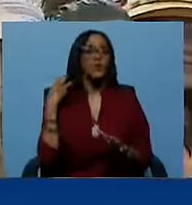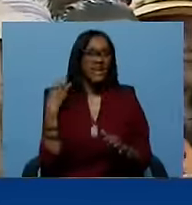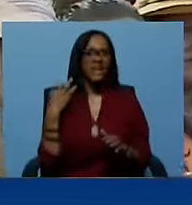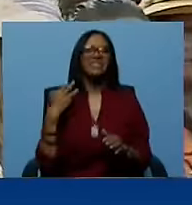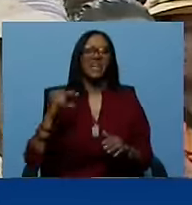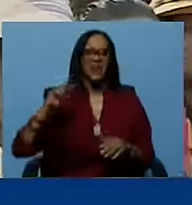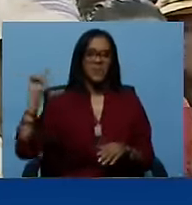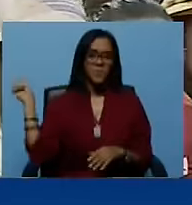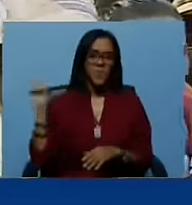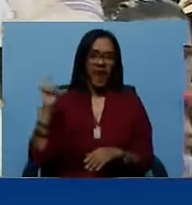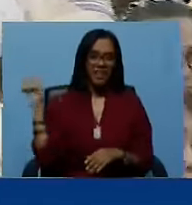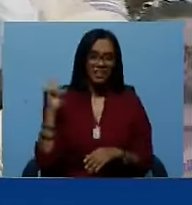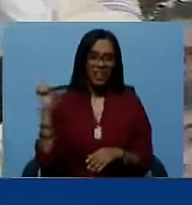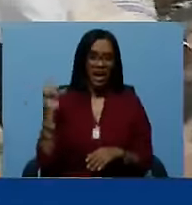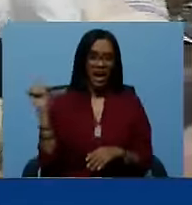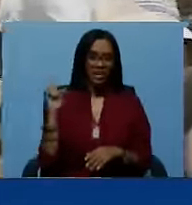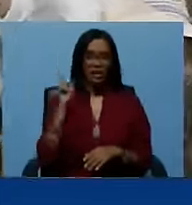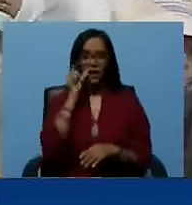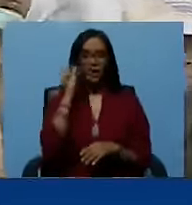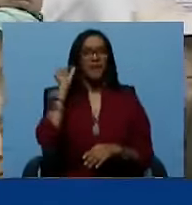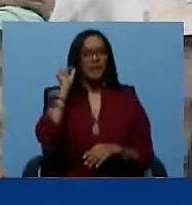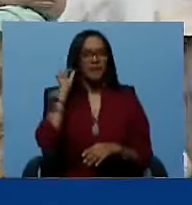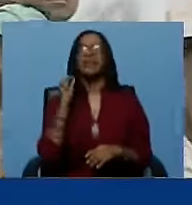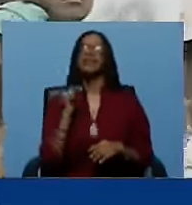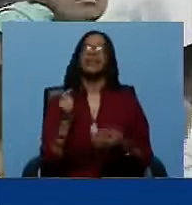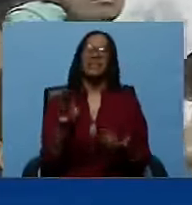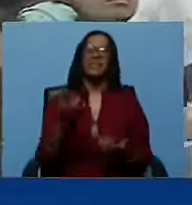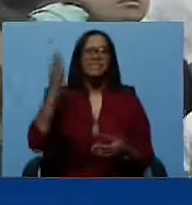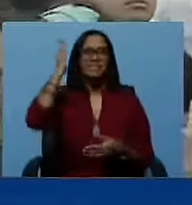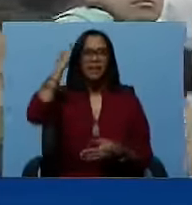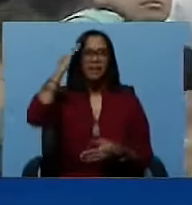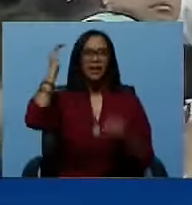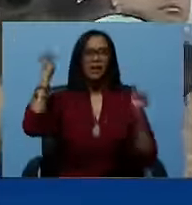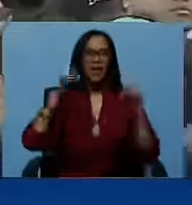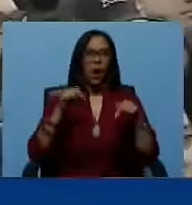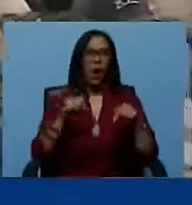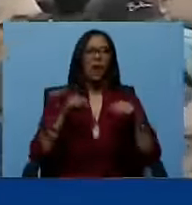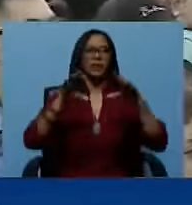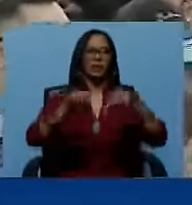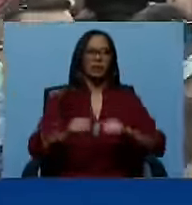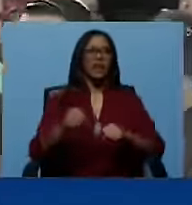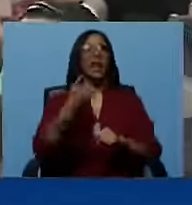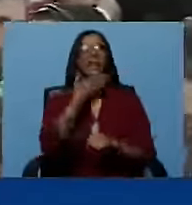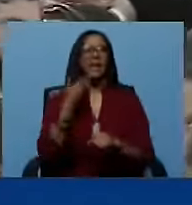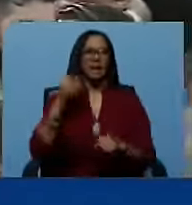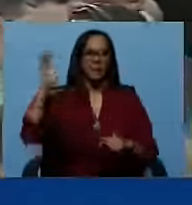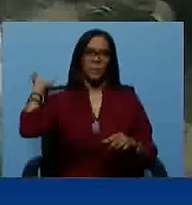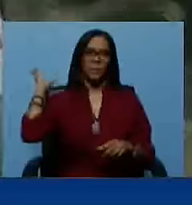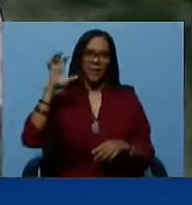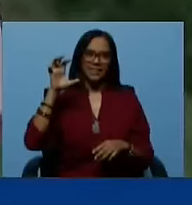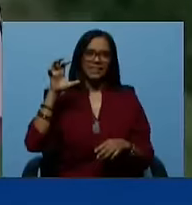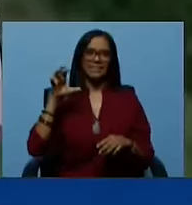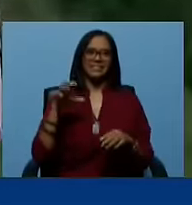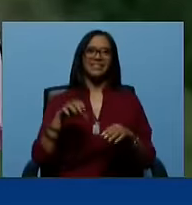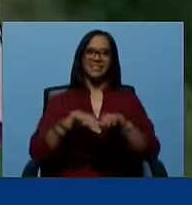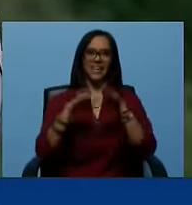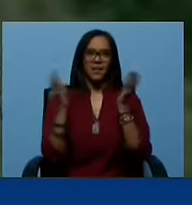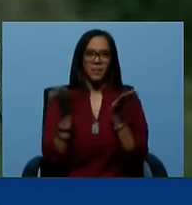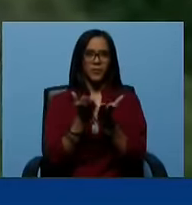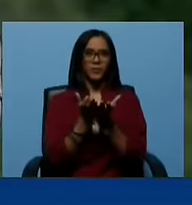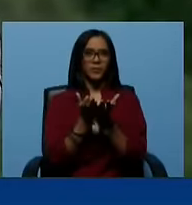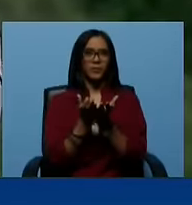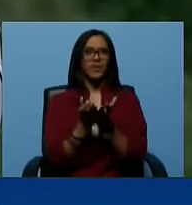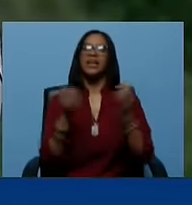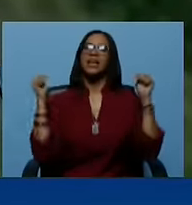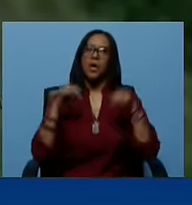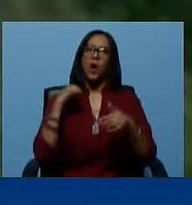ser venezolanos, de ser venezolanas y de saber que hoy habitamos el mejor país del planeta Tierra, que